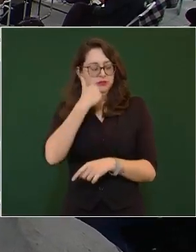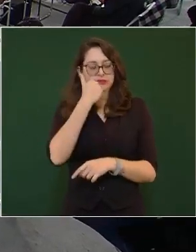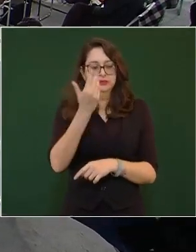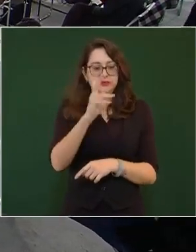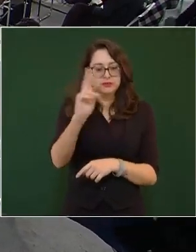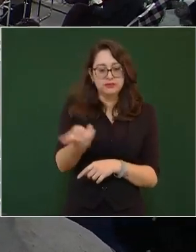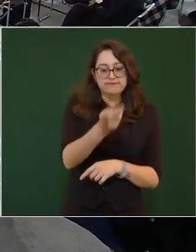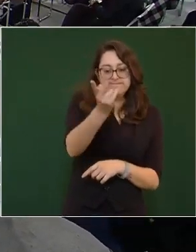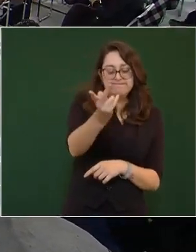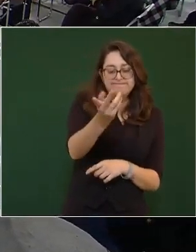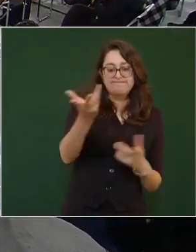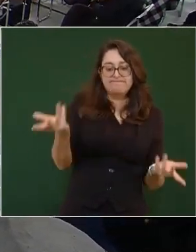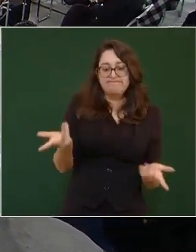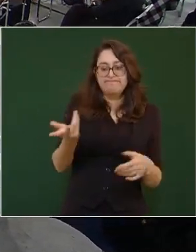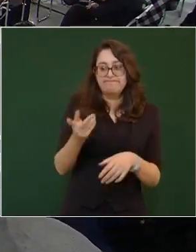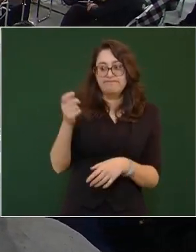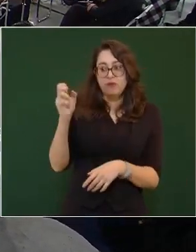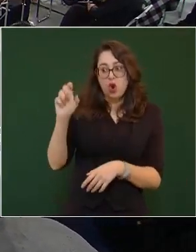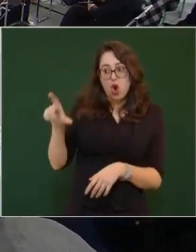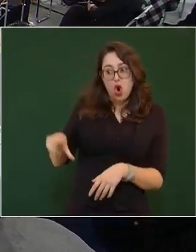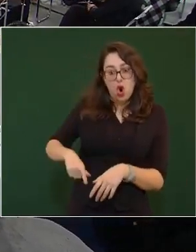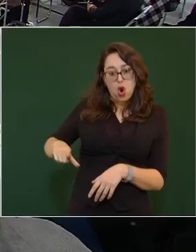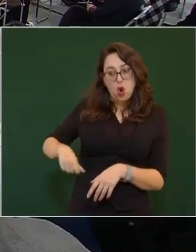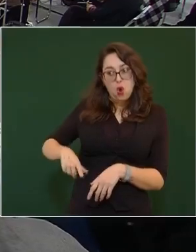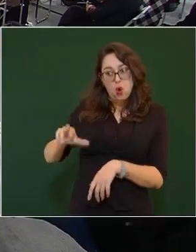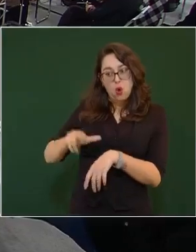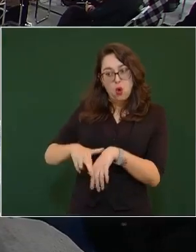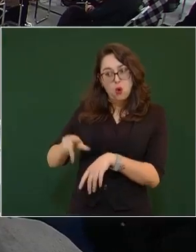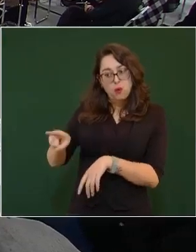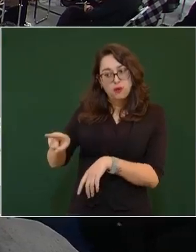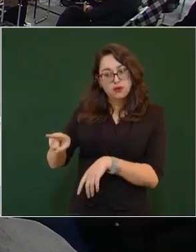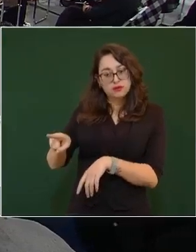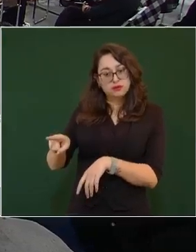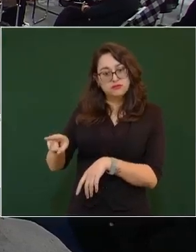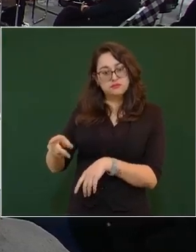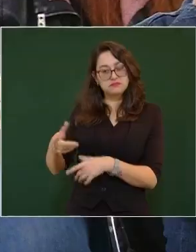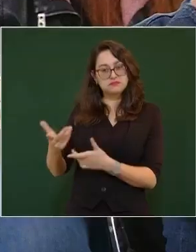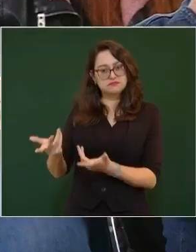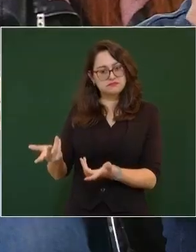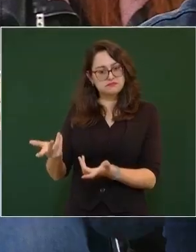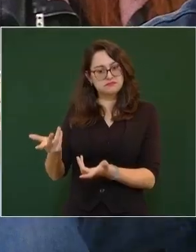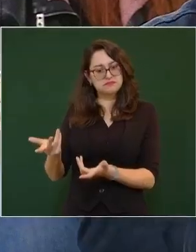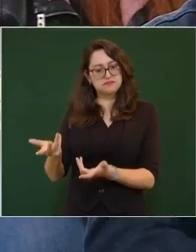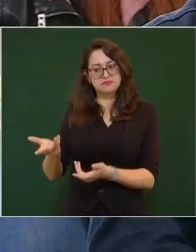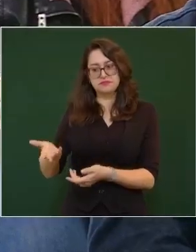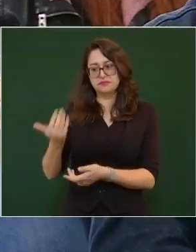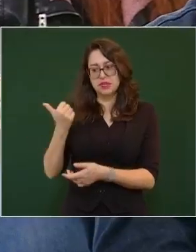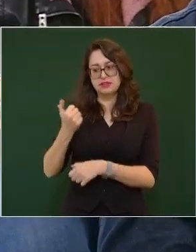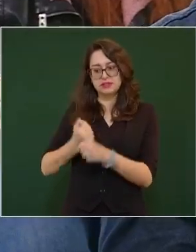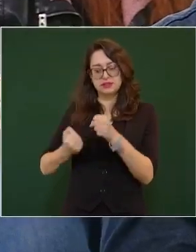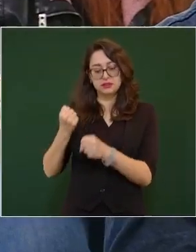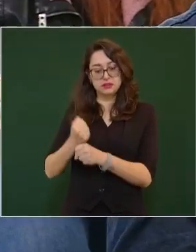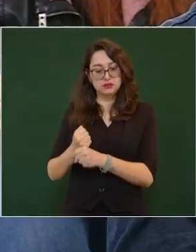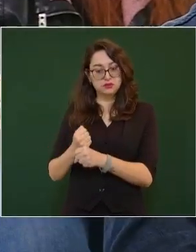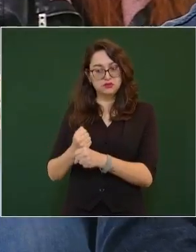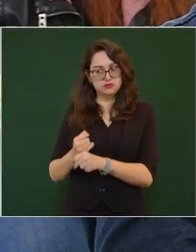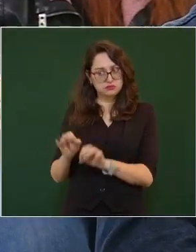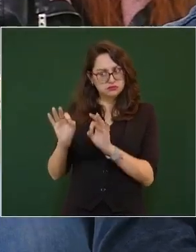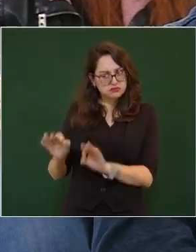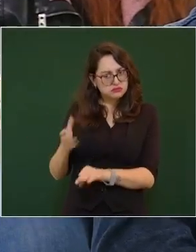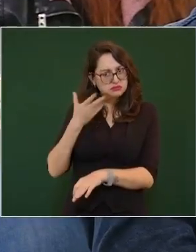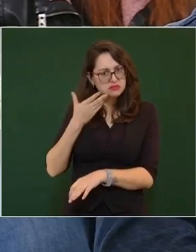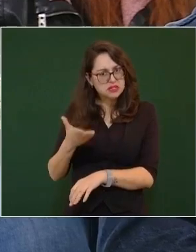esa percepción que usted tenía del gobernador hace algunos años, específicamente 6, sí ha